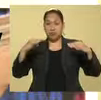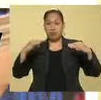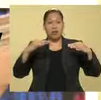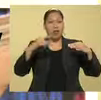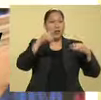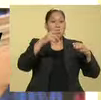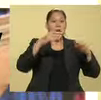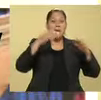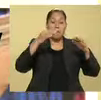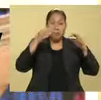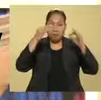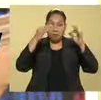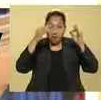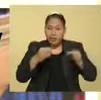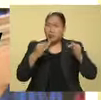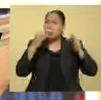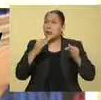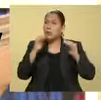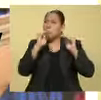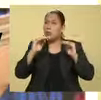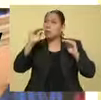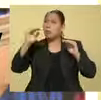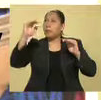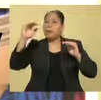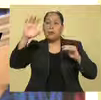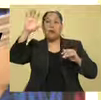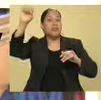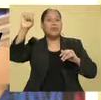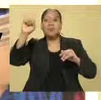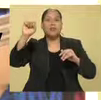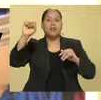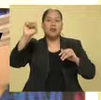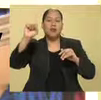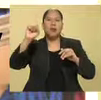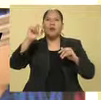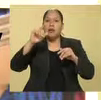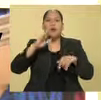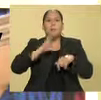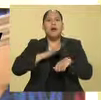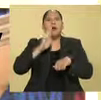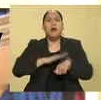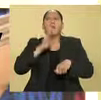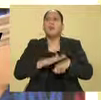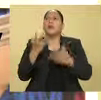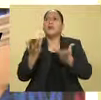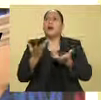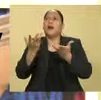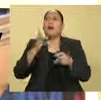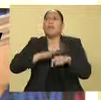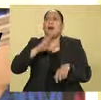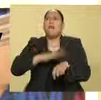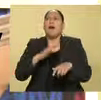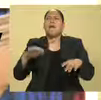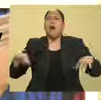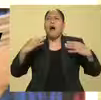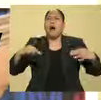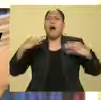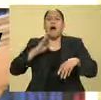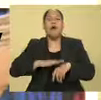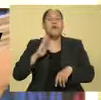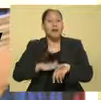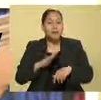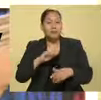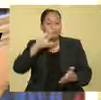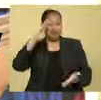que alcance. No hay, no tiene fondo, es un barril sin fondo. Entonces, todo el tiempo, en